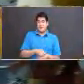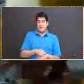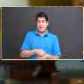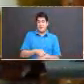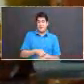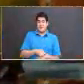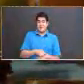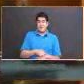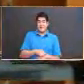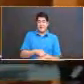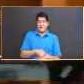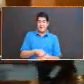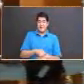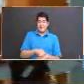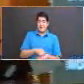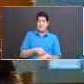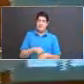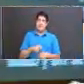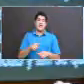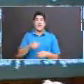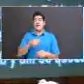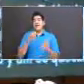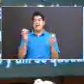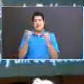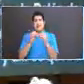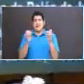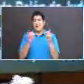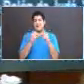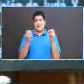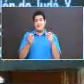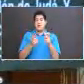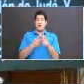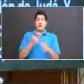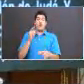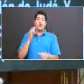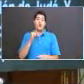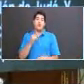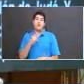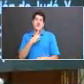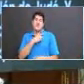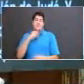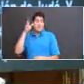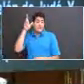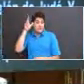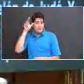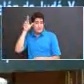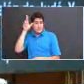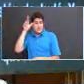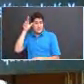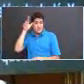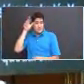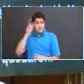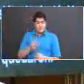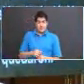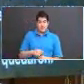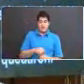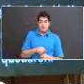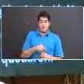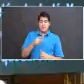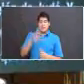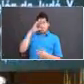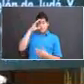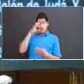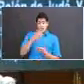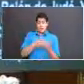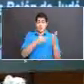con una caricia sexual a nadie más que a mi mujer. ¿Usted cree que los apóstoles?